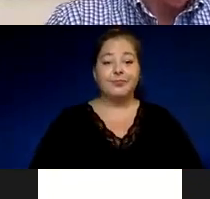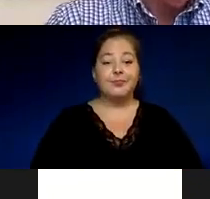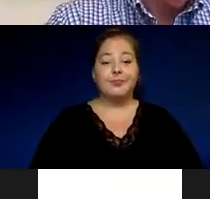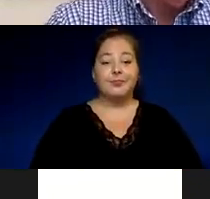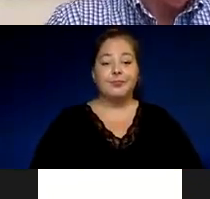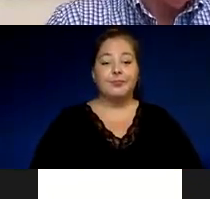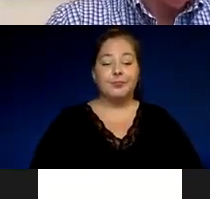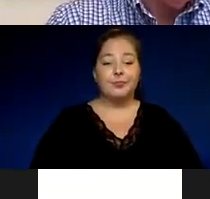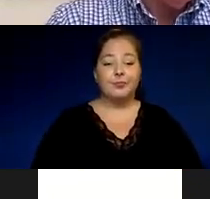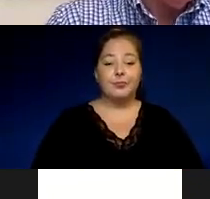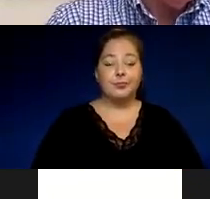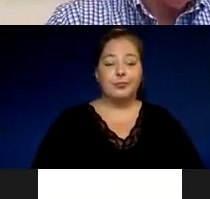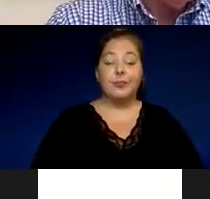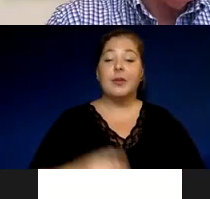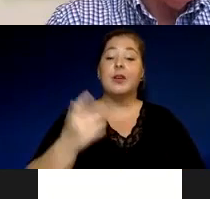Howard Carey.